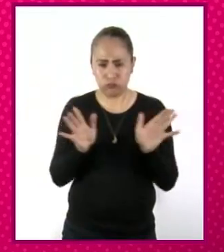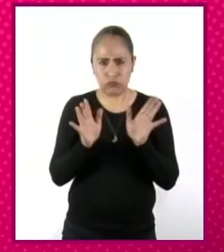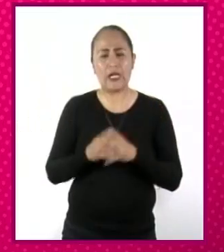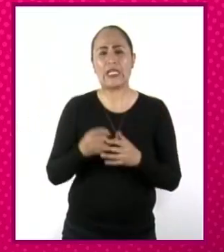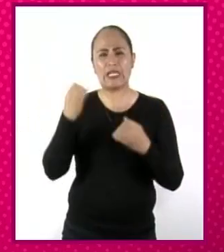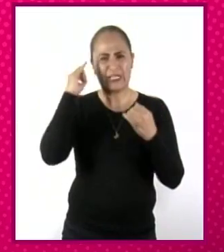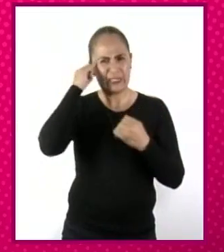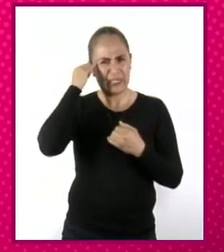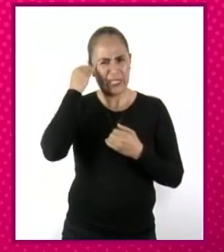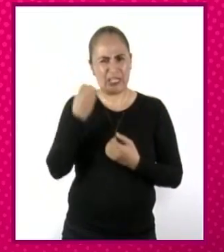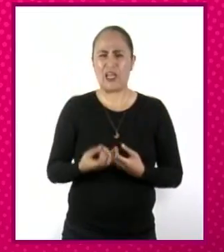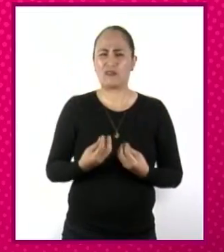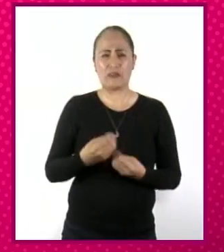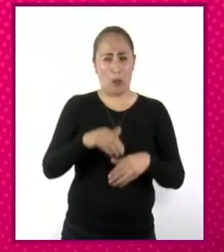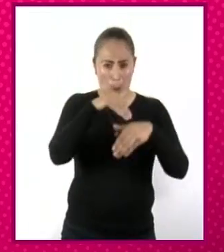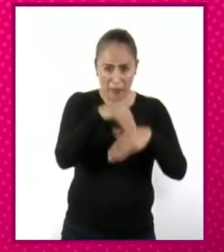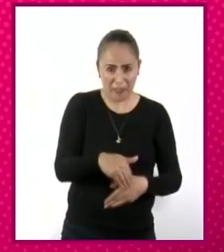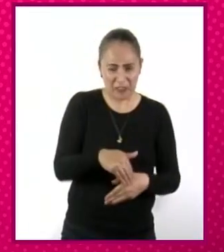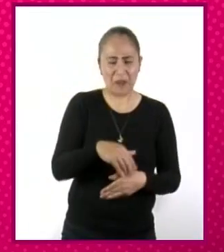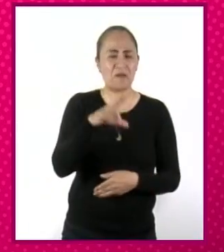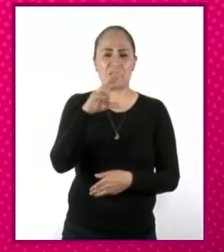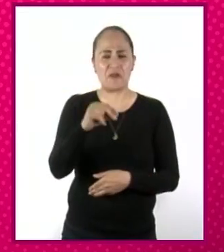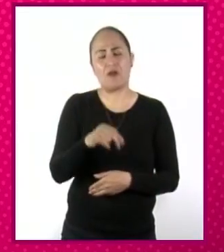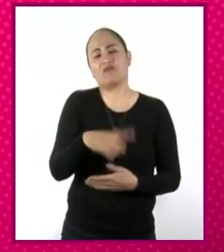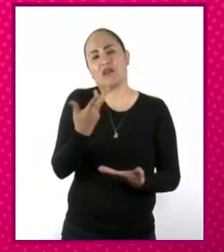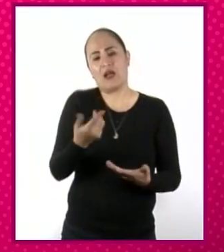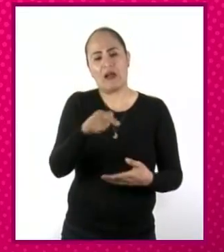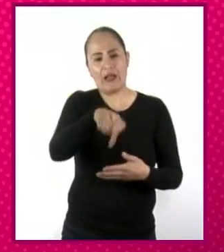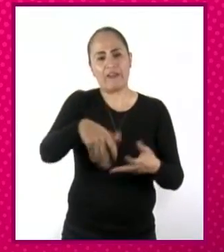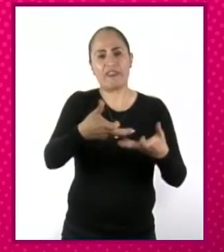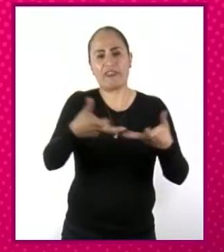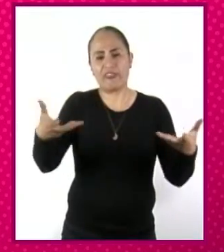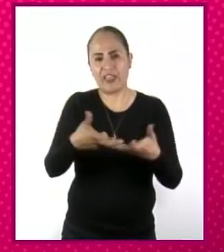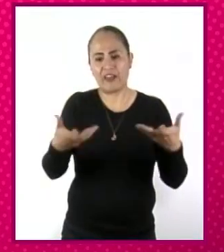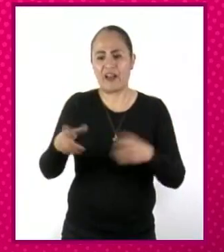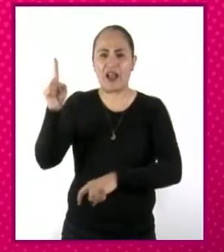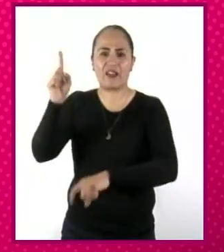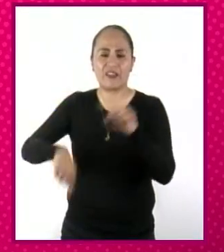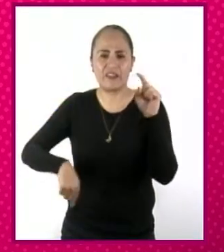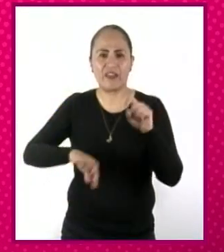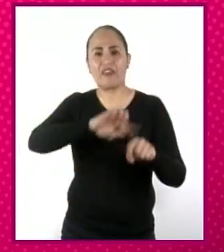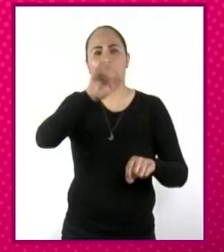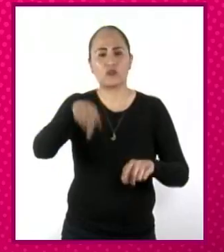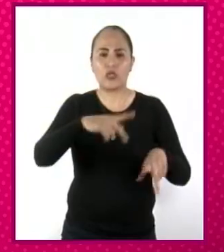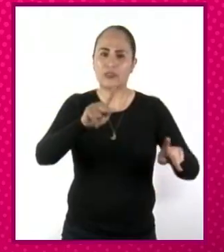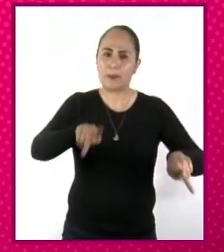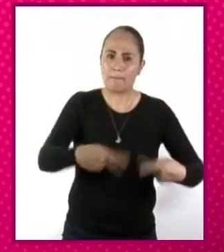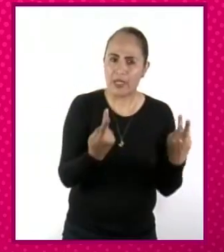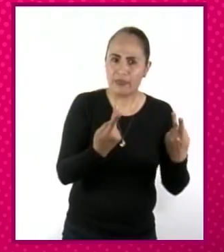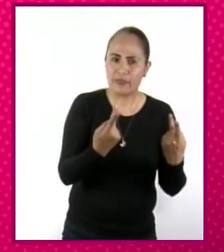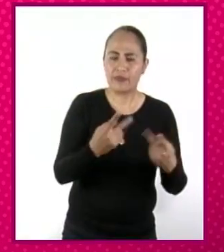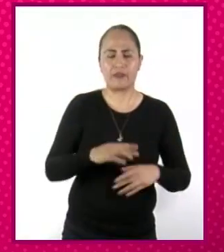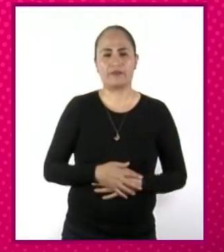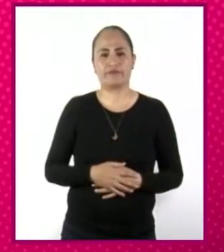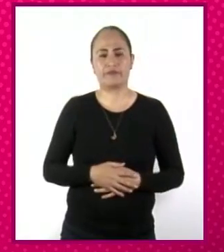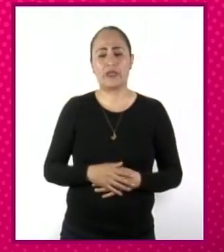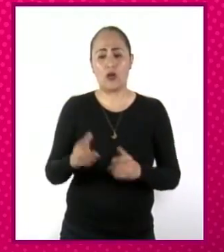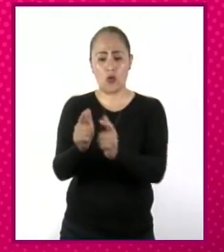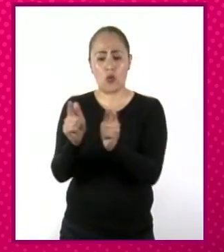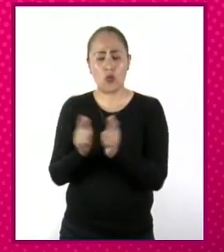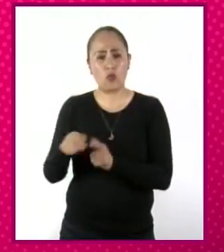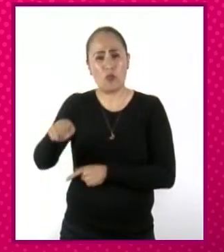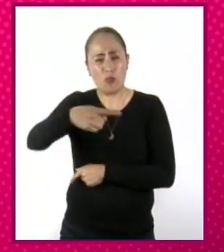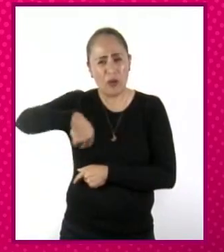lo hacen, el gobierno federal toma estos lotes y los saca a la venta en subasta pública y básicamente la vida indígena,